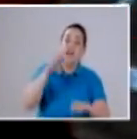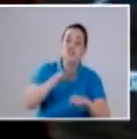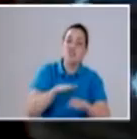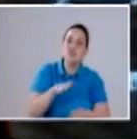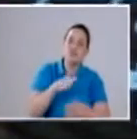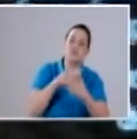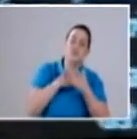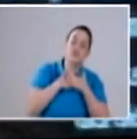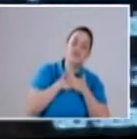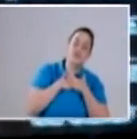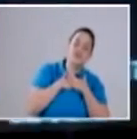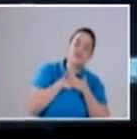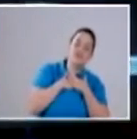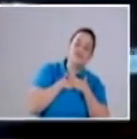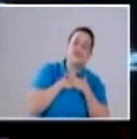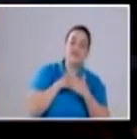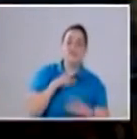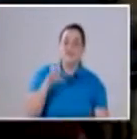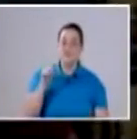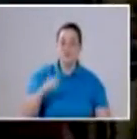No sobre la panza.